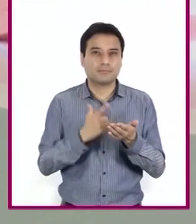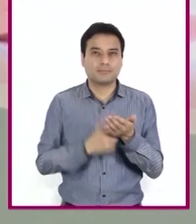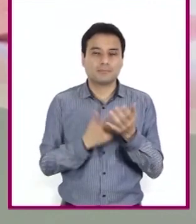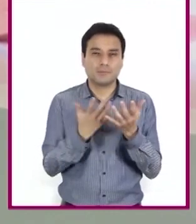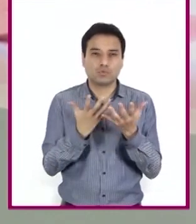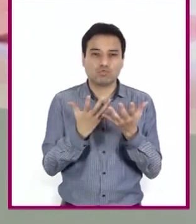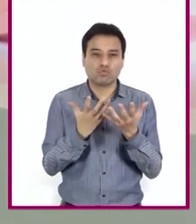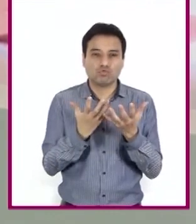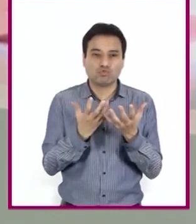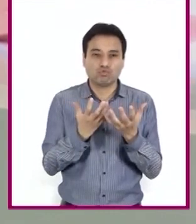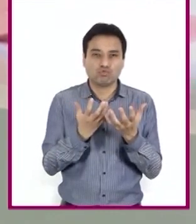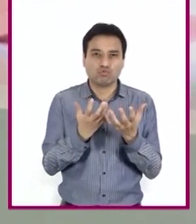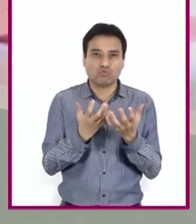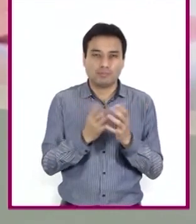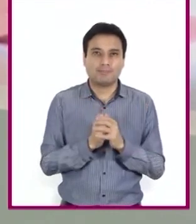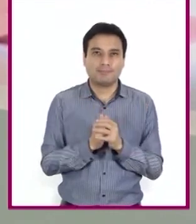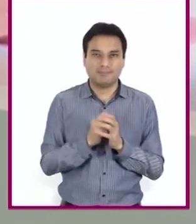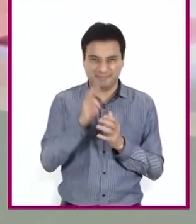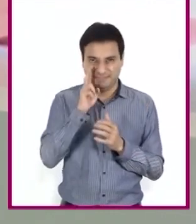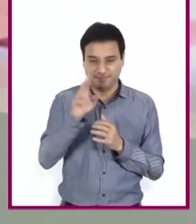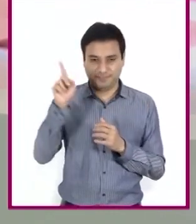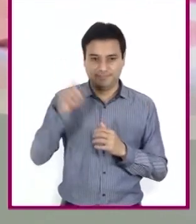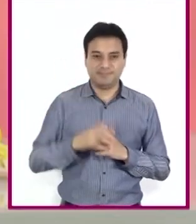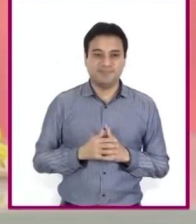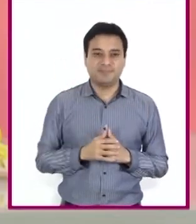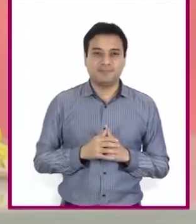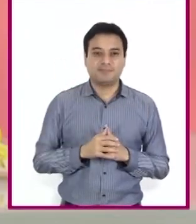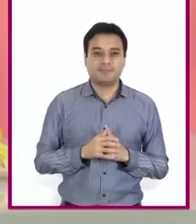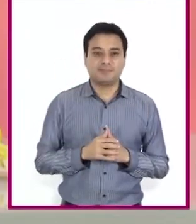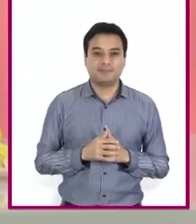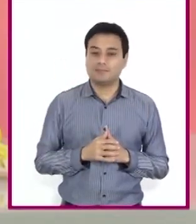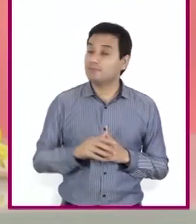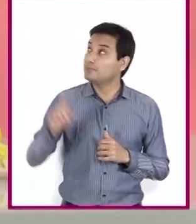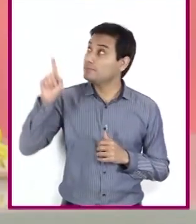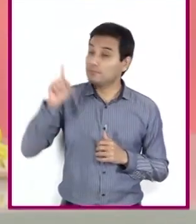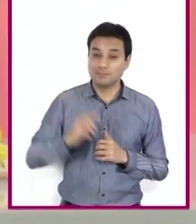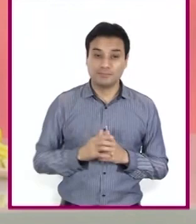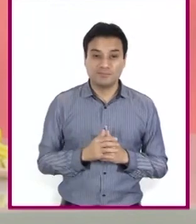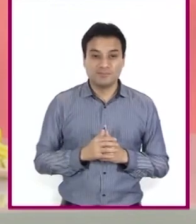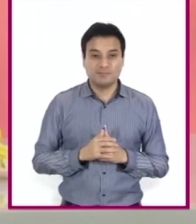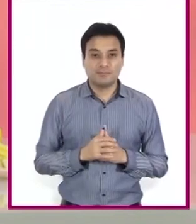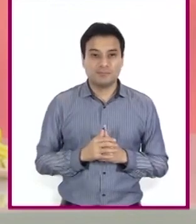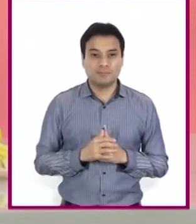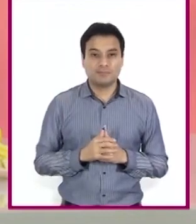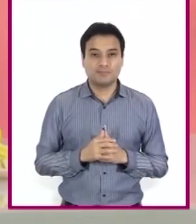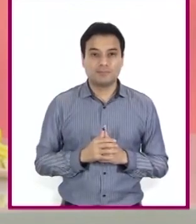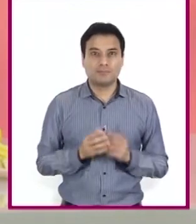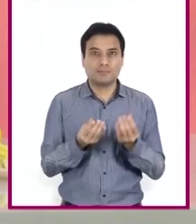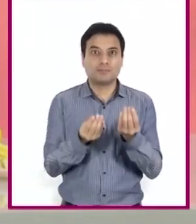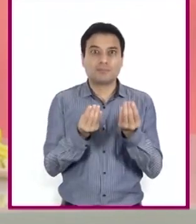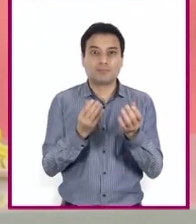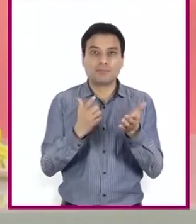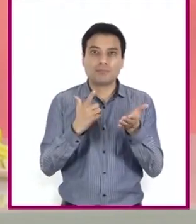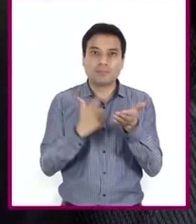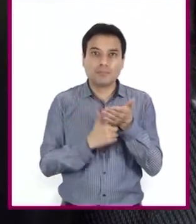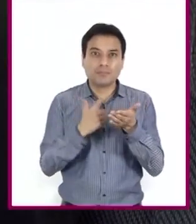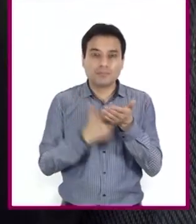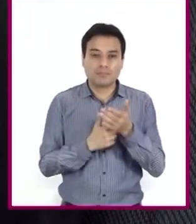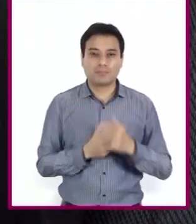las muestras. Veamos en el caso de la manteca cómo absorbió las grasas.